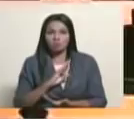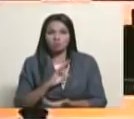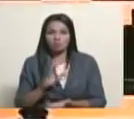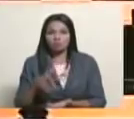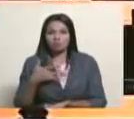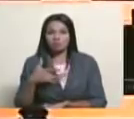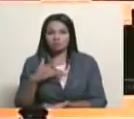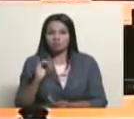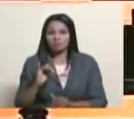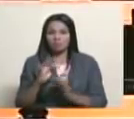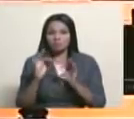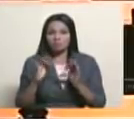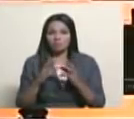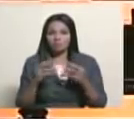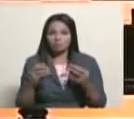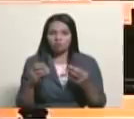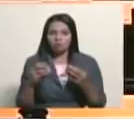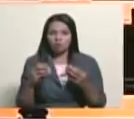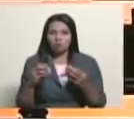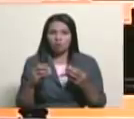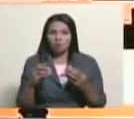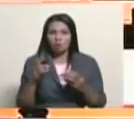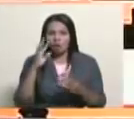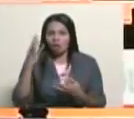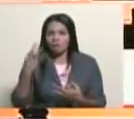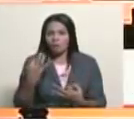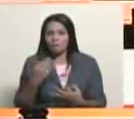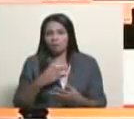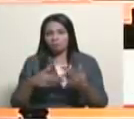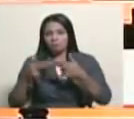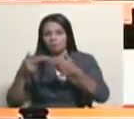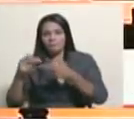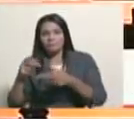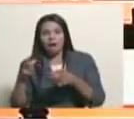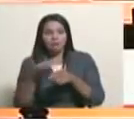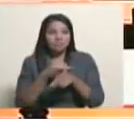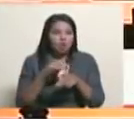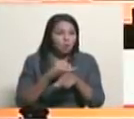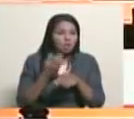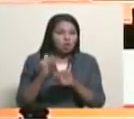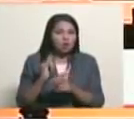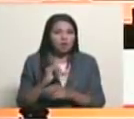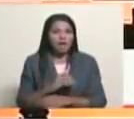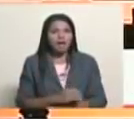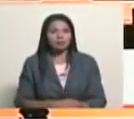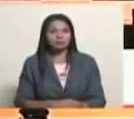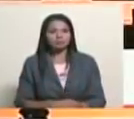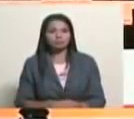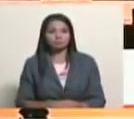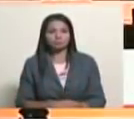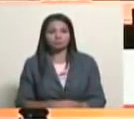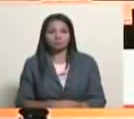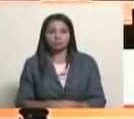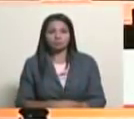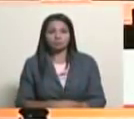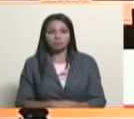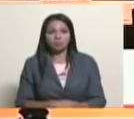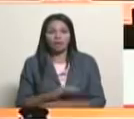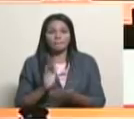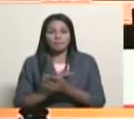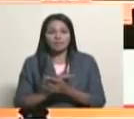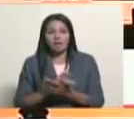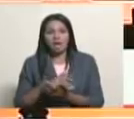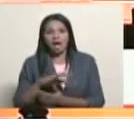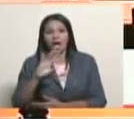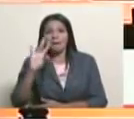sentir en la propia estructura de gobierno. Compañera